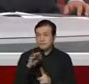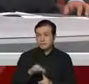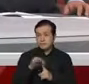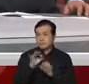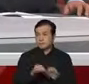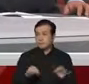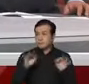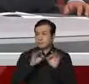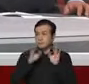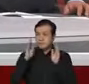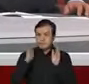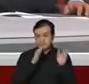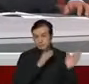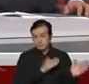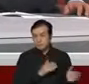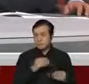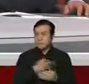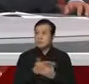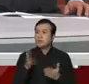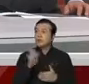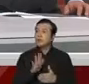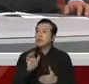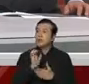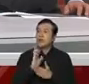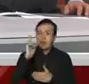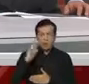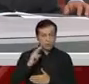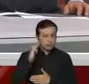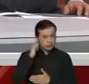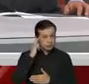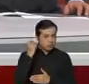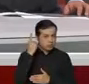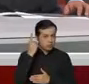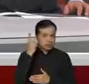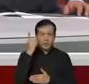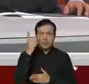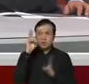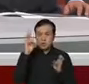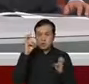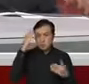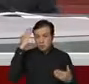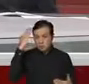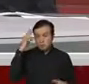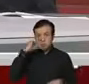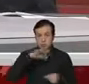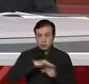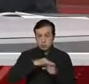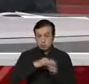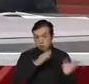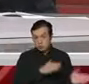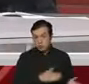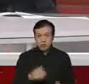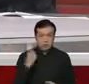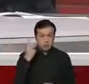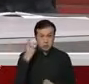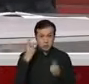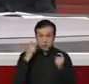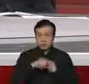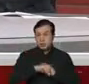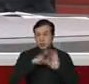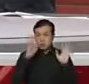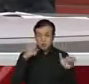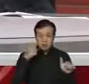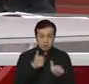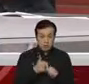muy importantes en este momento para el país, pero lógicamente también los temas de carácter político electoral ya también nos abocan debido a que estamos